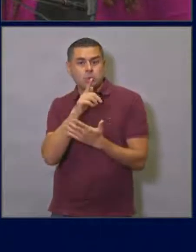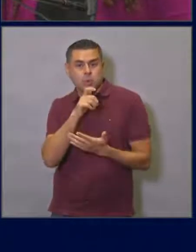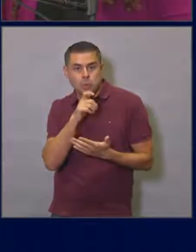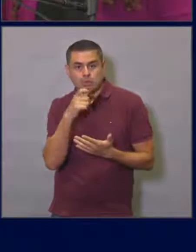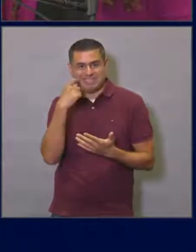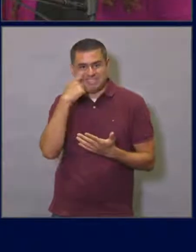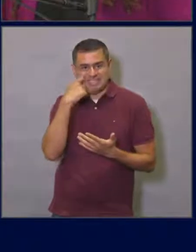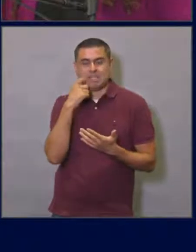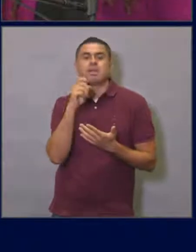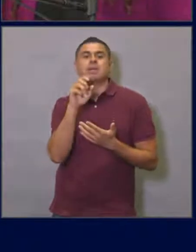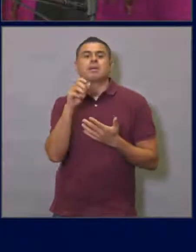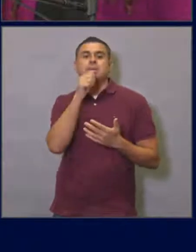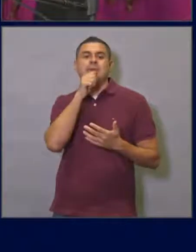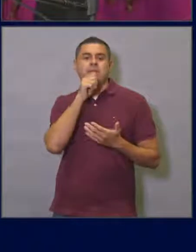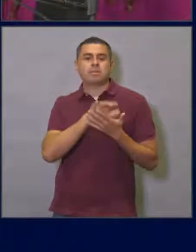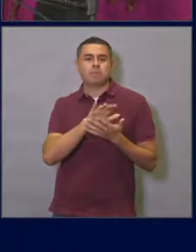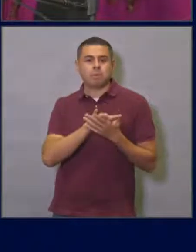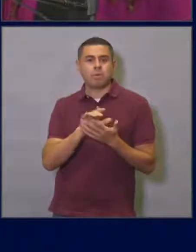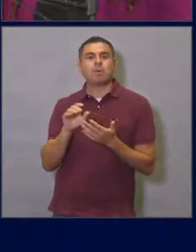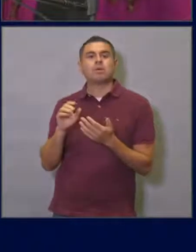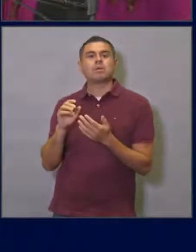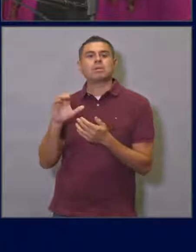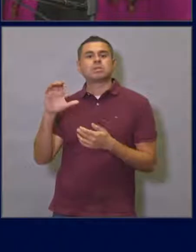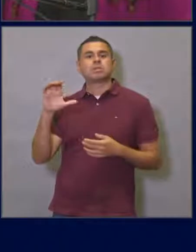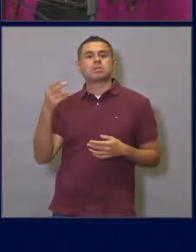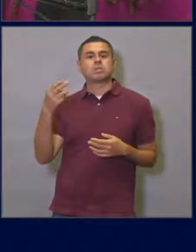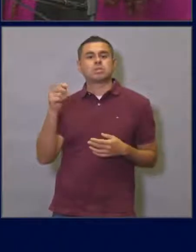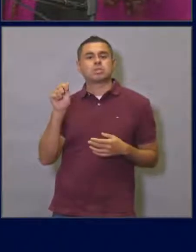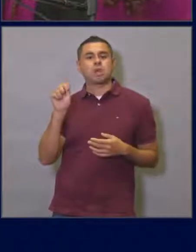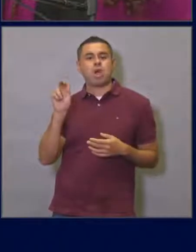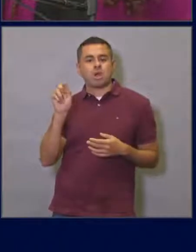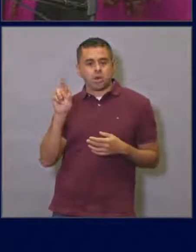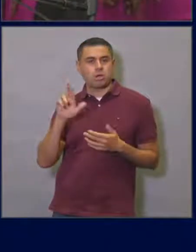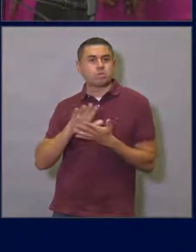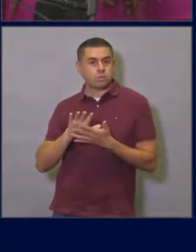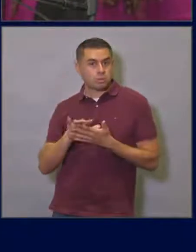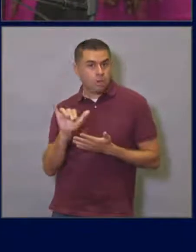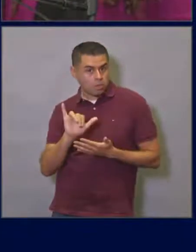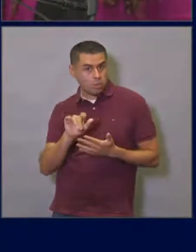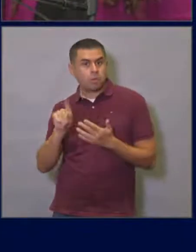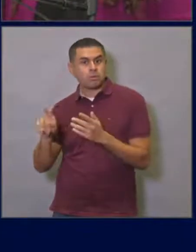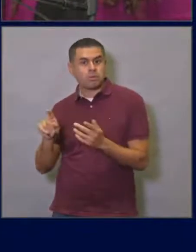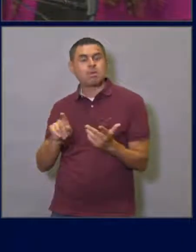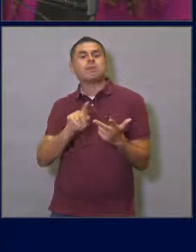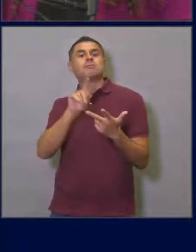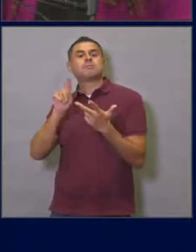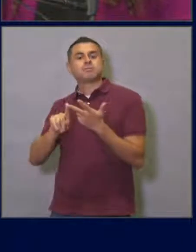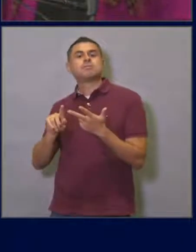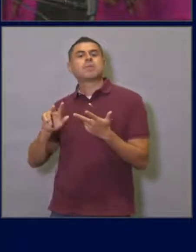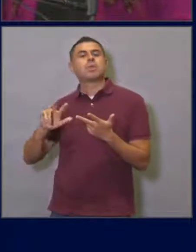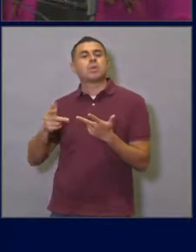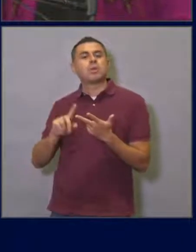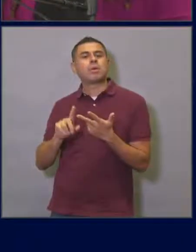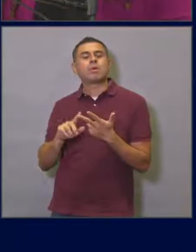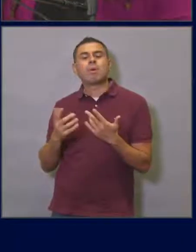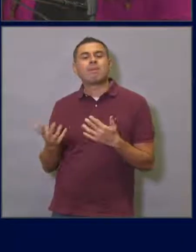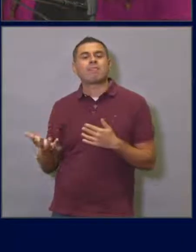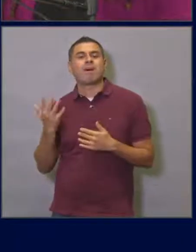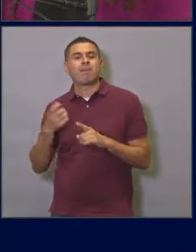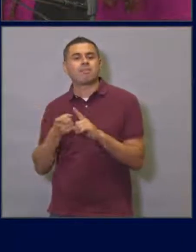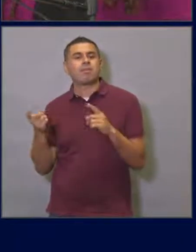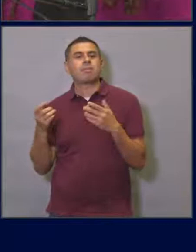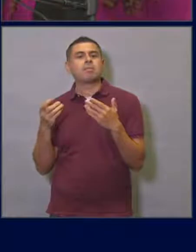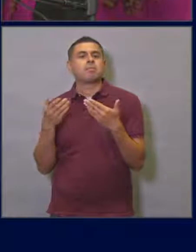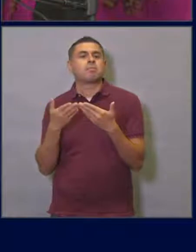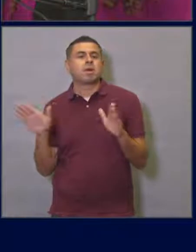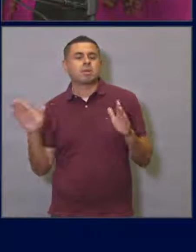18 solicitudes de escuelas autónomas conocidas como charter schools y 5 solicitudes de escuelas